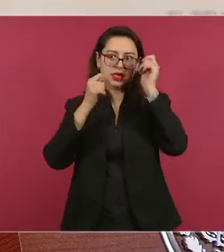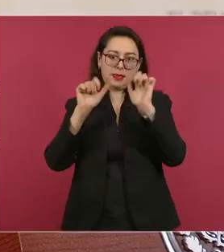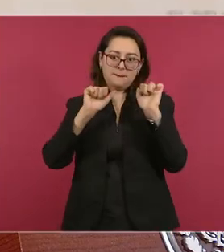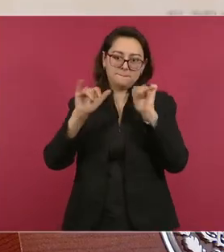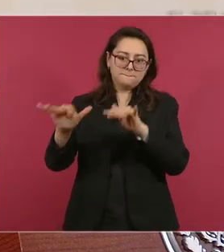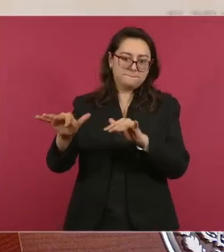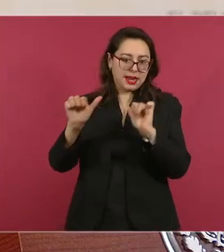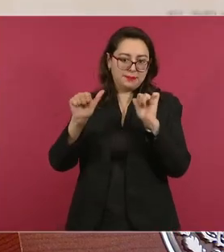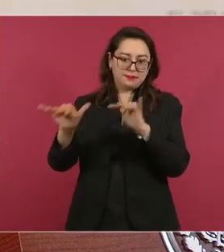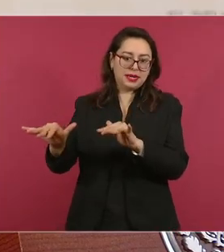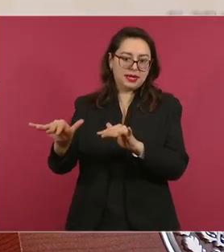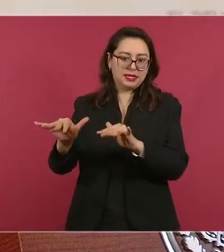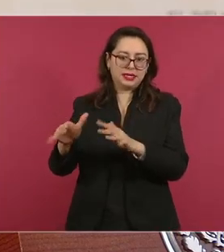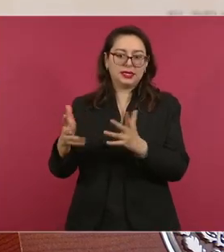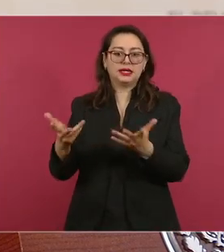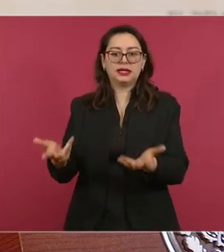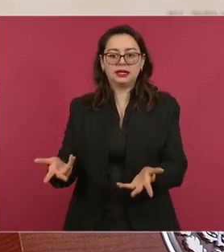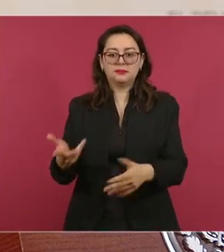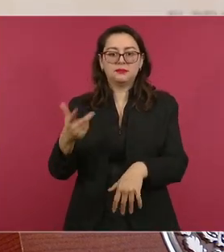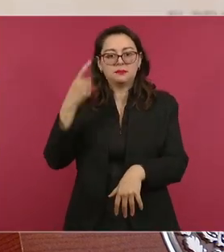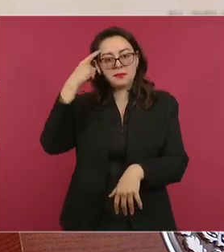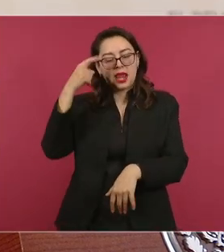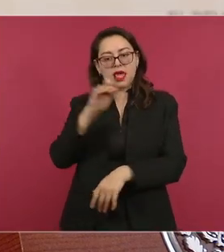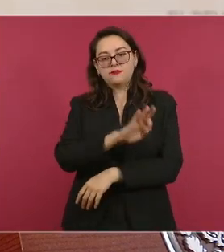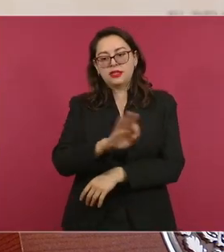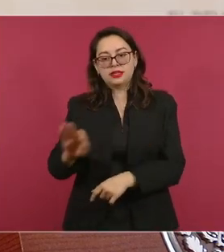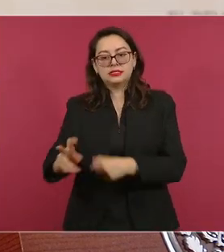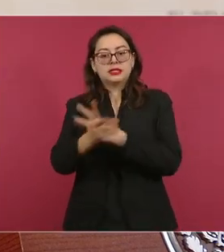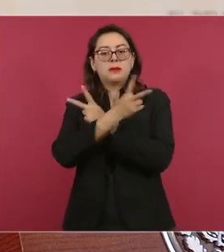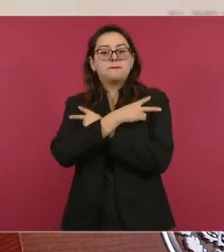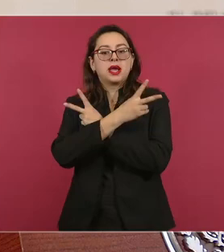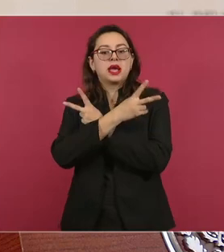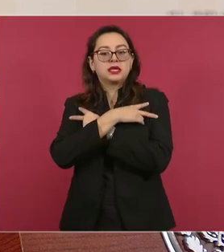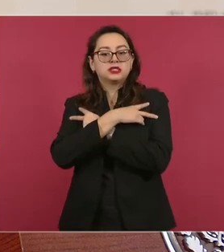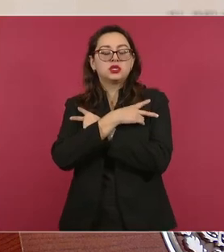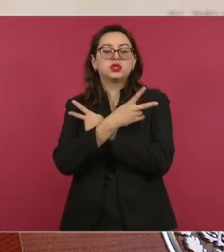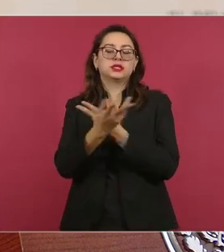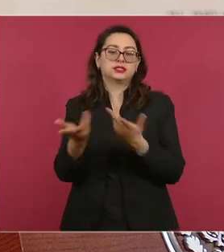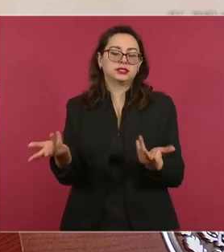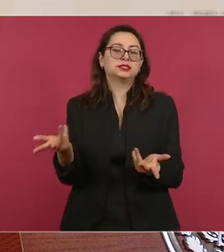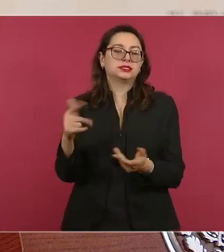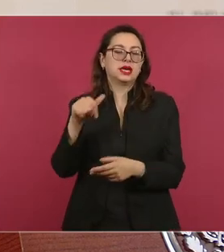El 24 de diciembre, que los acapulqueños